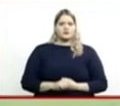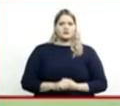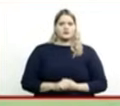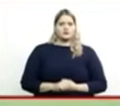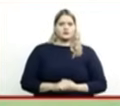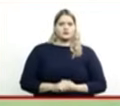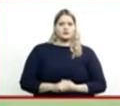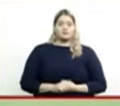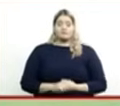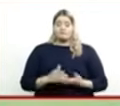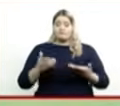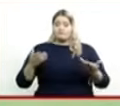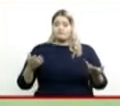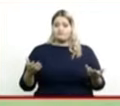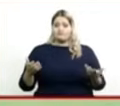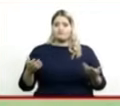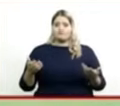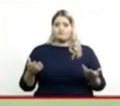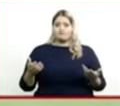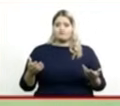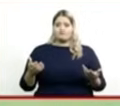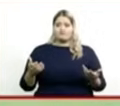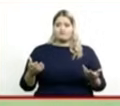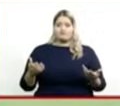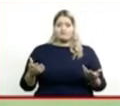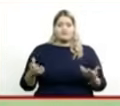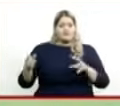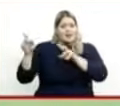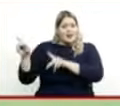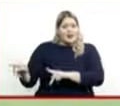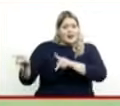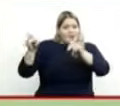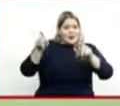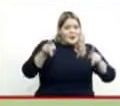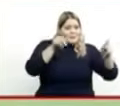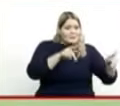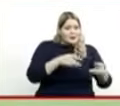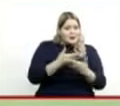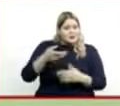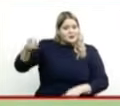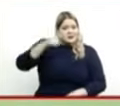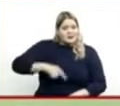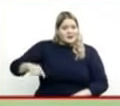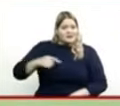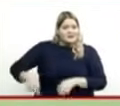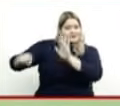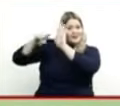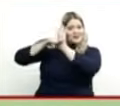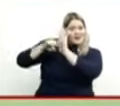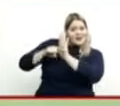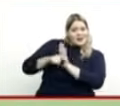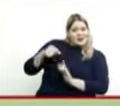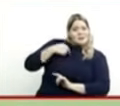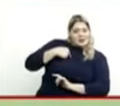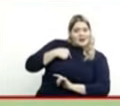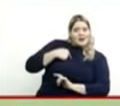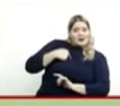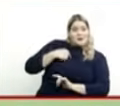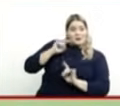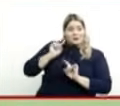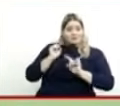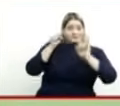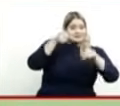Cuando mis críticos con sus vehículos van a la gasolinera, se ahorran